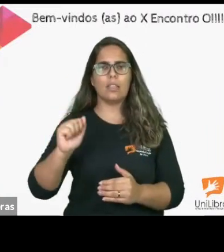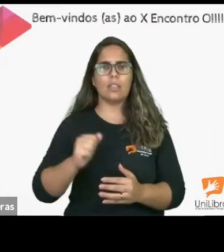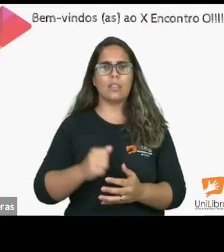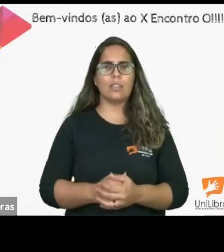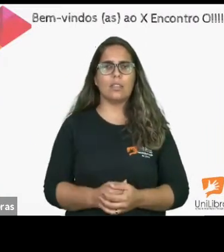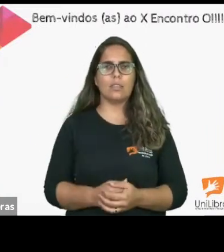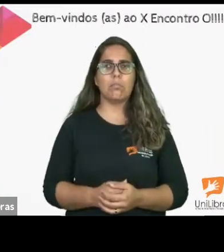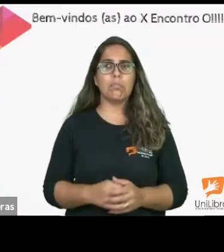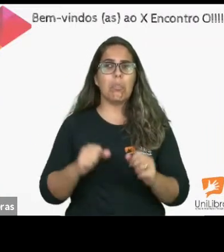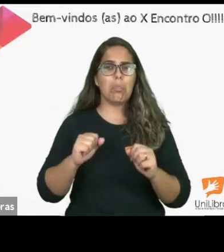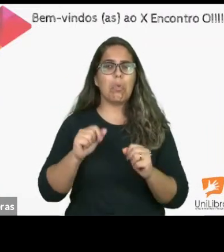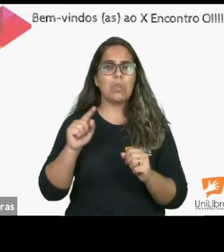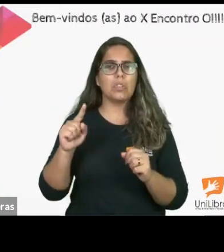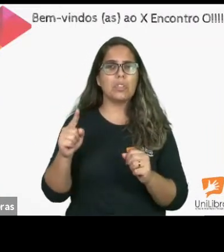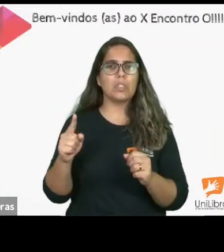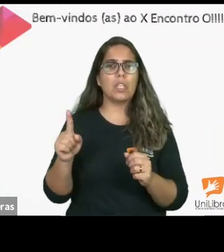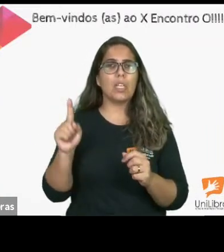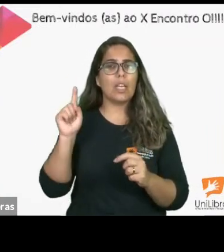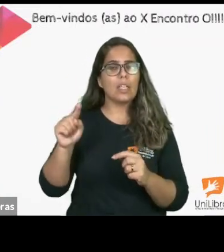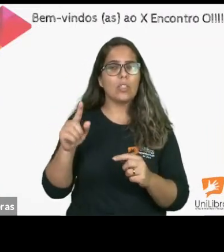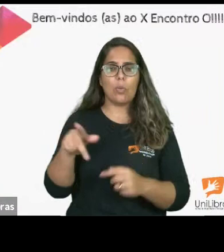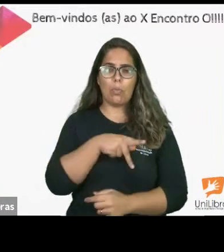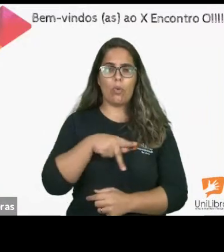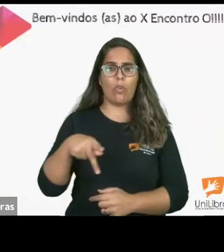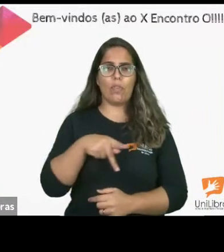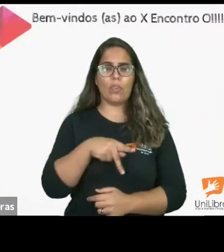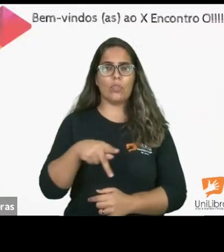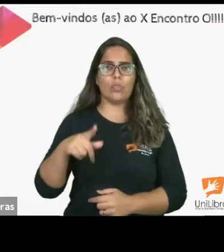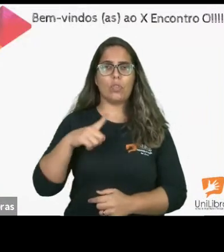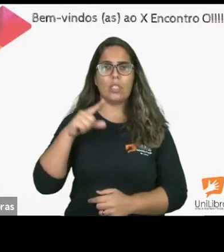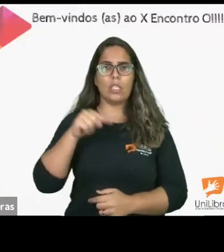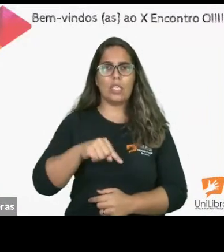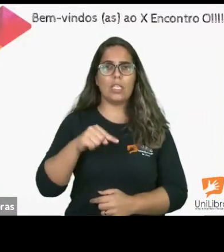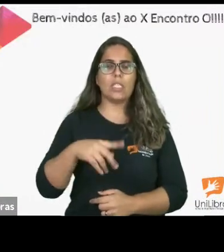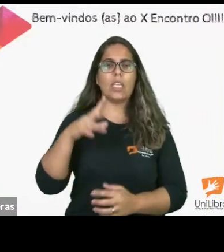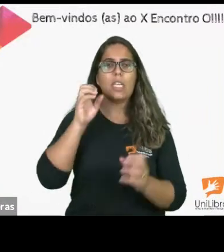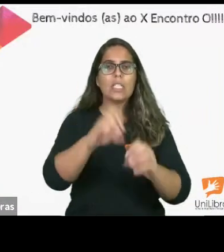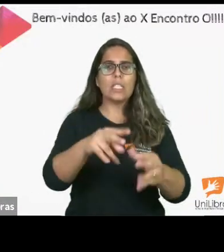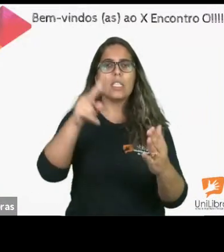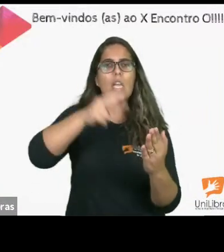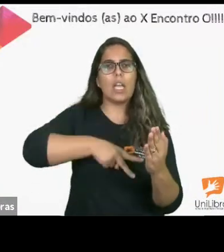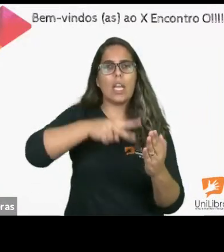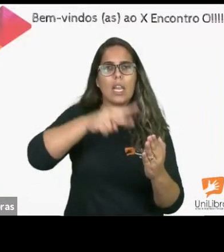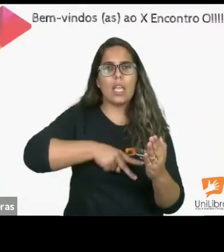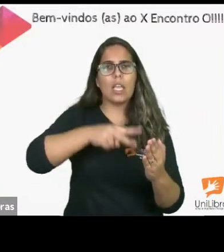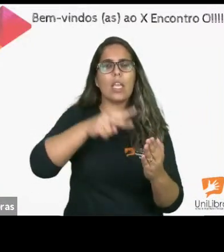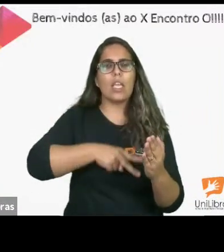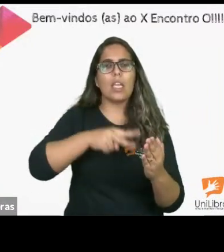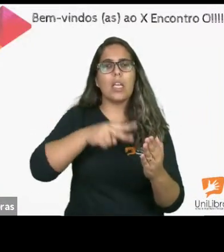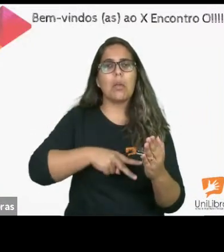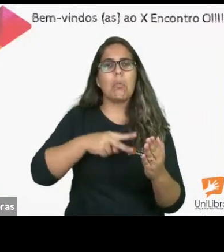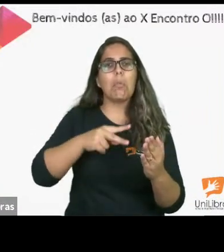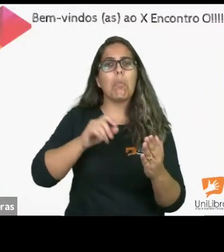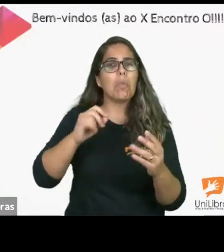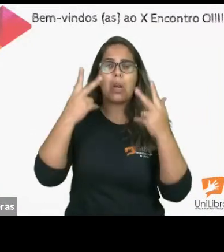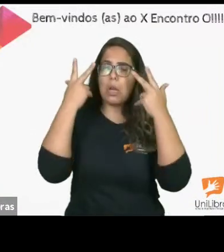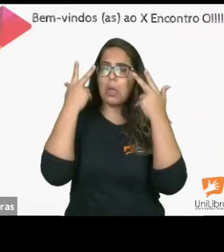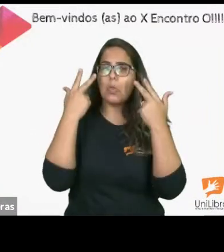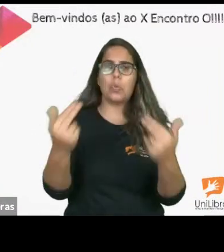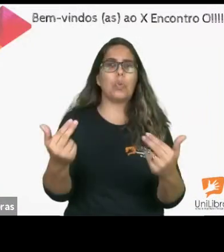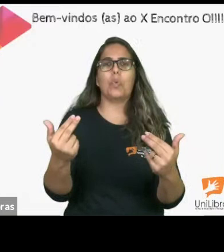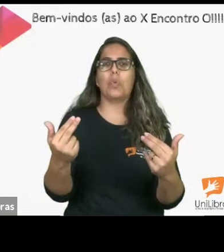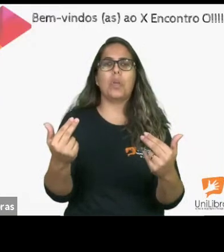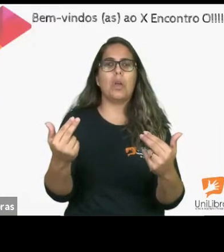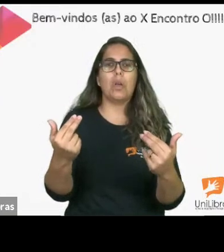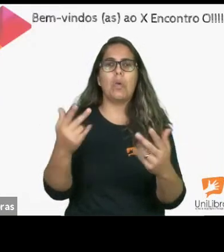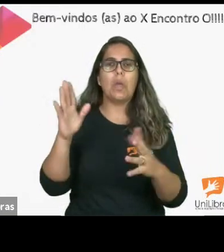Puede ser que la praxis de ese profesor respecto de enseñar a leer sea lo más antinatural,